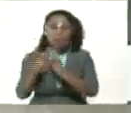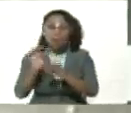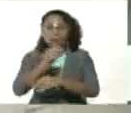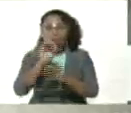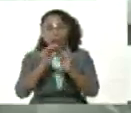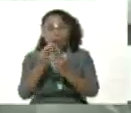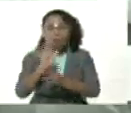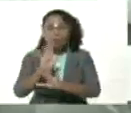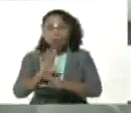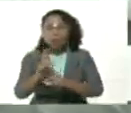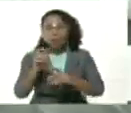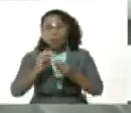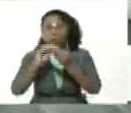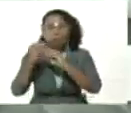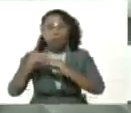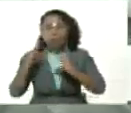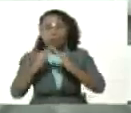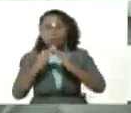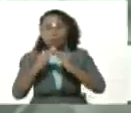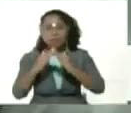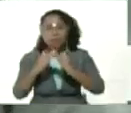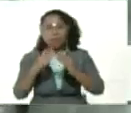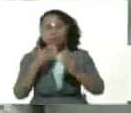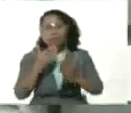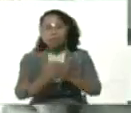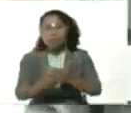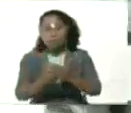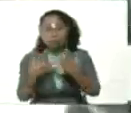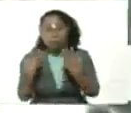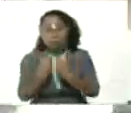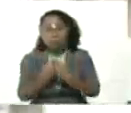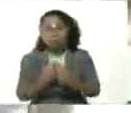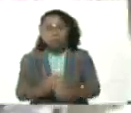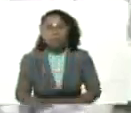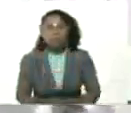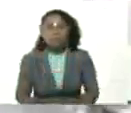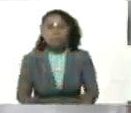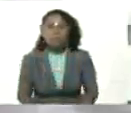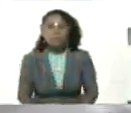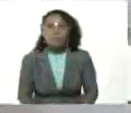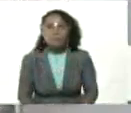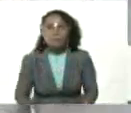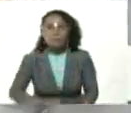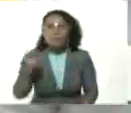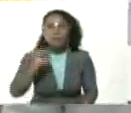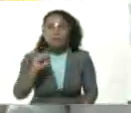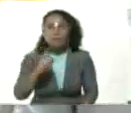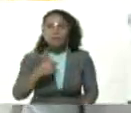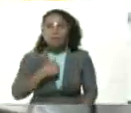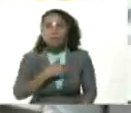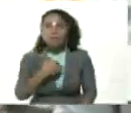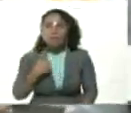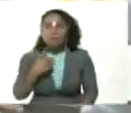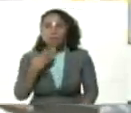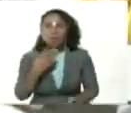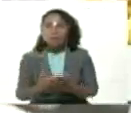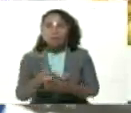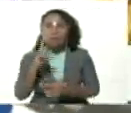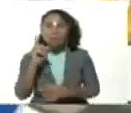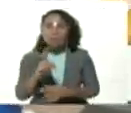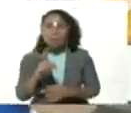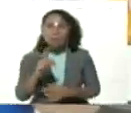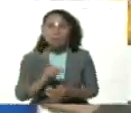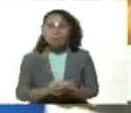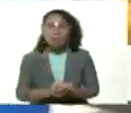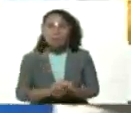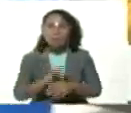una vivienda digna y recupere la habitabilidad de sus viviendas. Gracias, compañero Jason. Así es, yo quisiera también en el reporte de